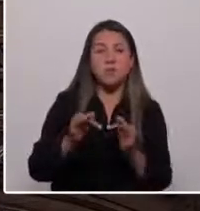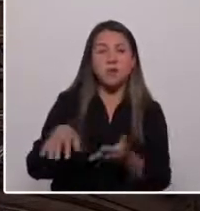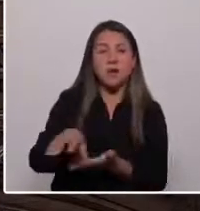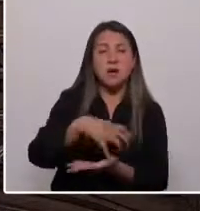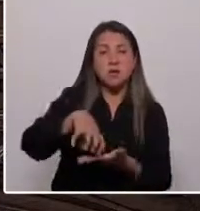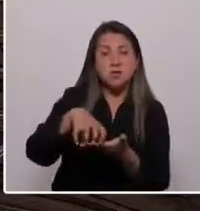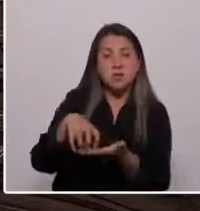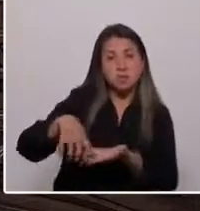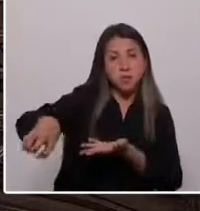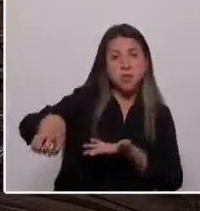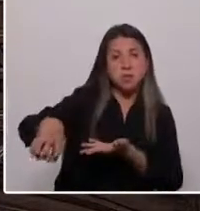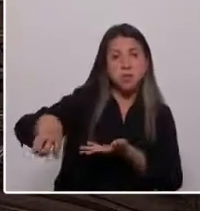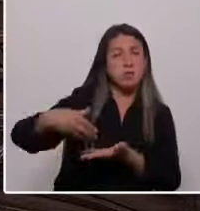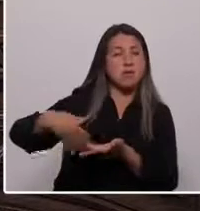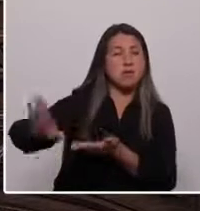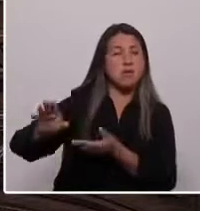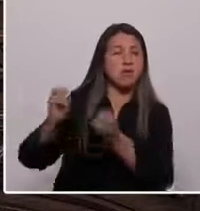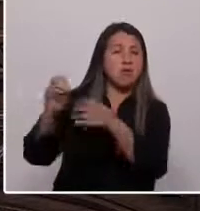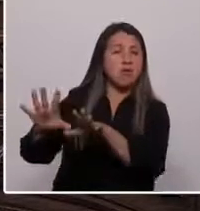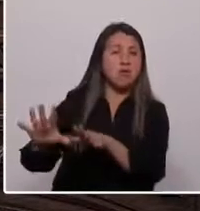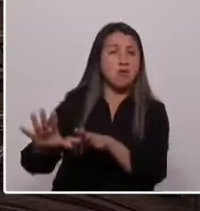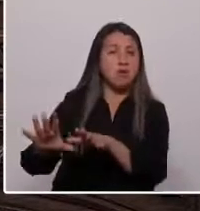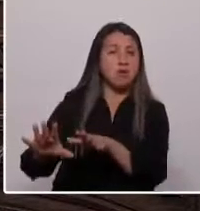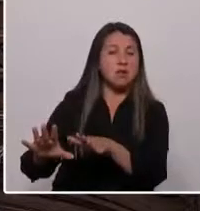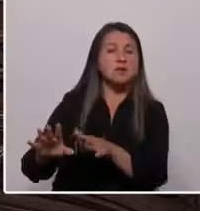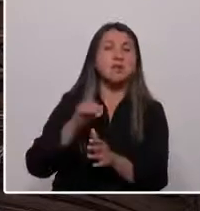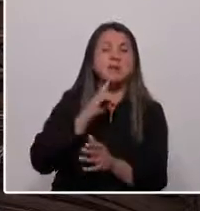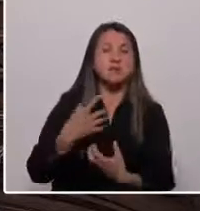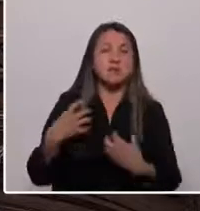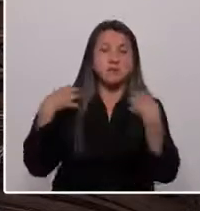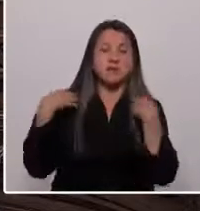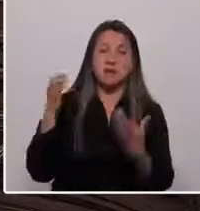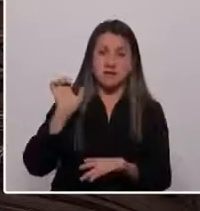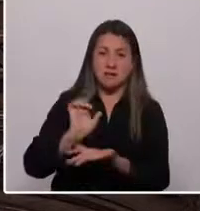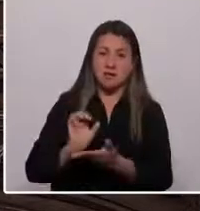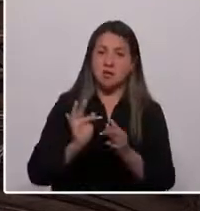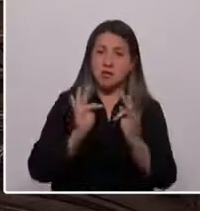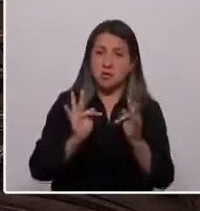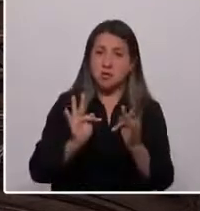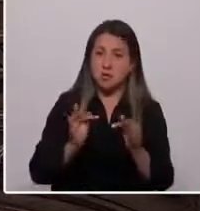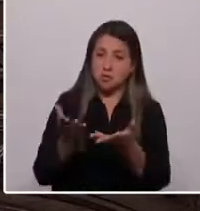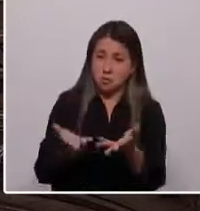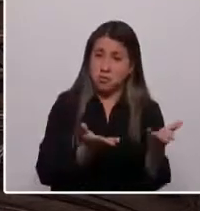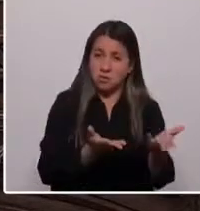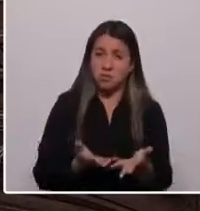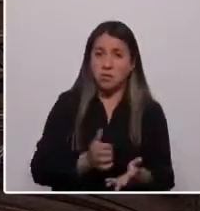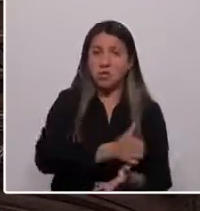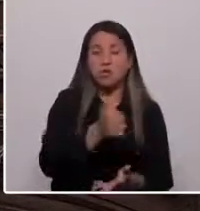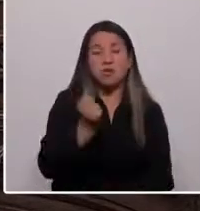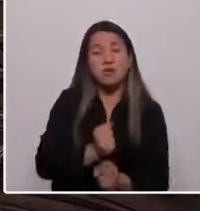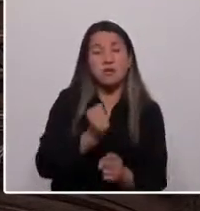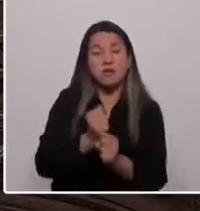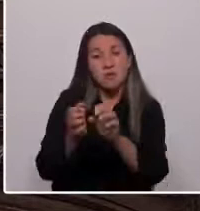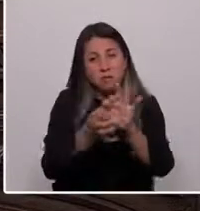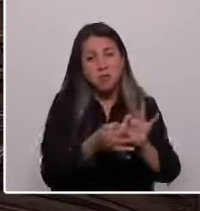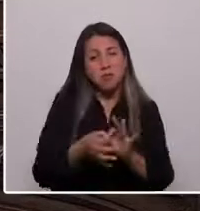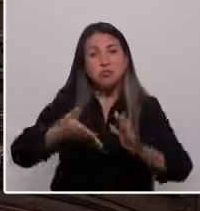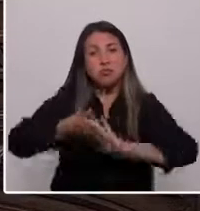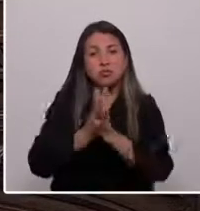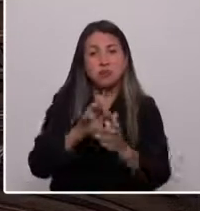estado los invito a que trabajemos juntos para que todas las regiones tengan las mismas